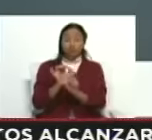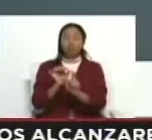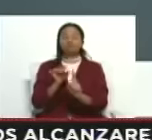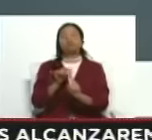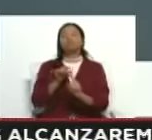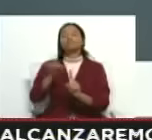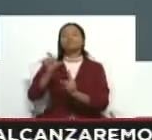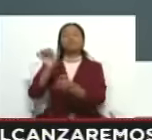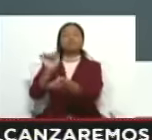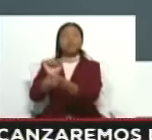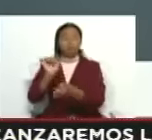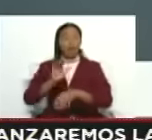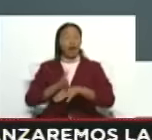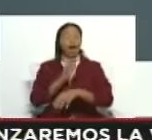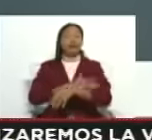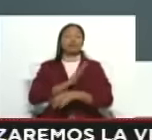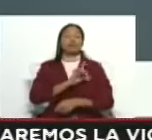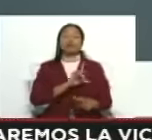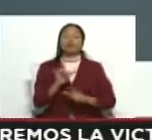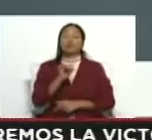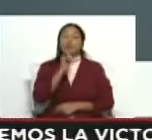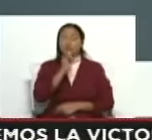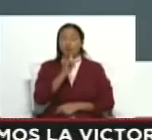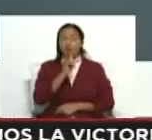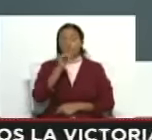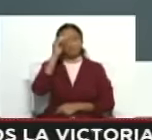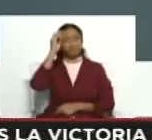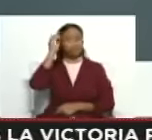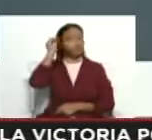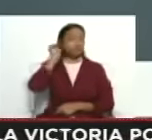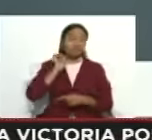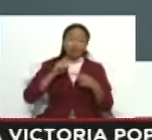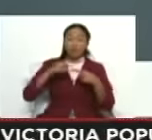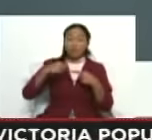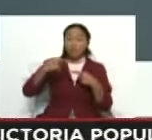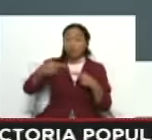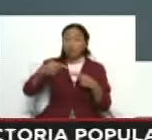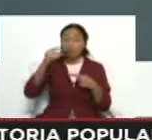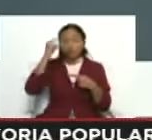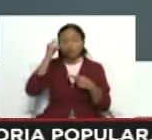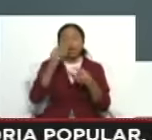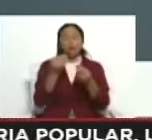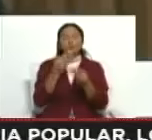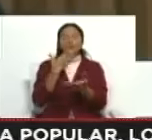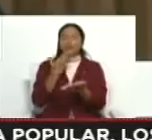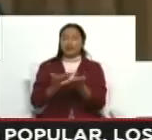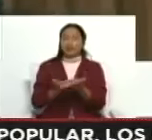delitos que ya informamos en su momento, en los próximos días. Muchas gracias.